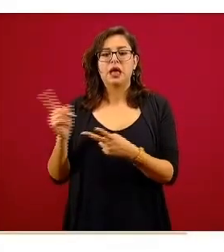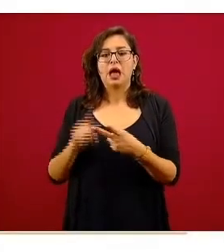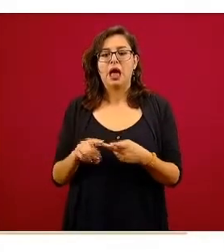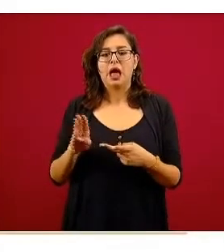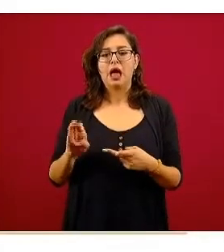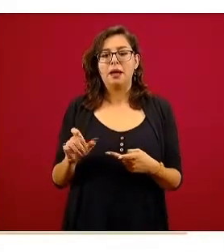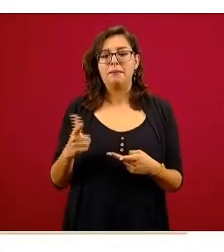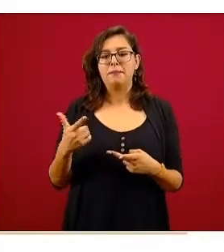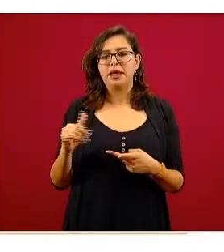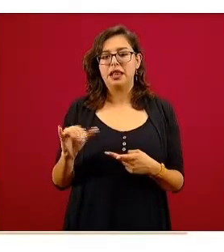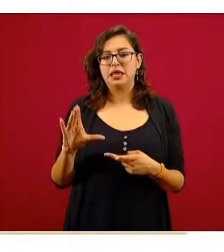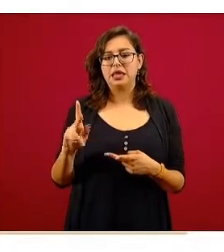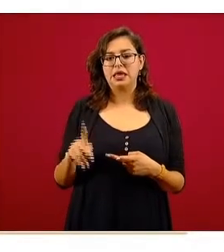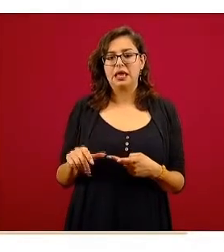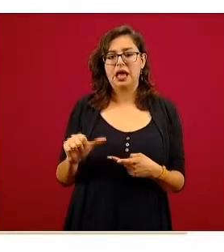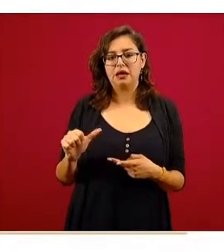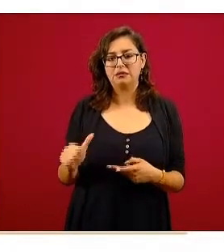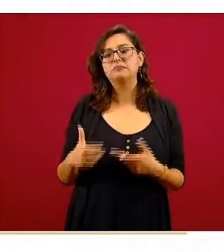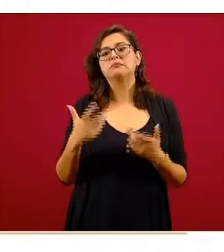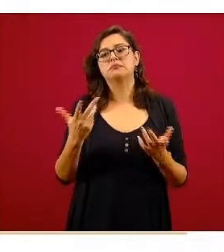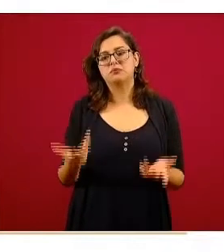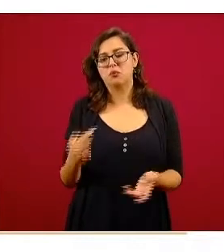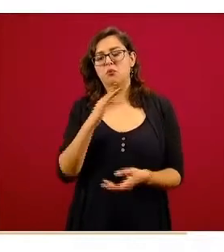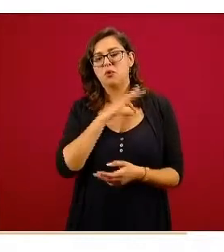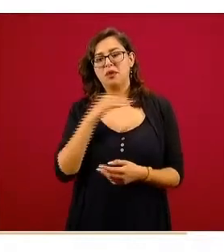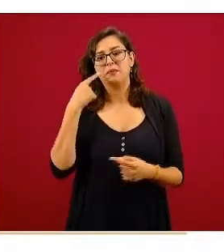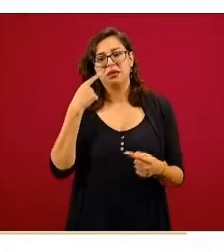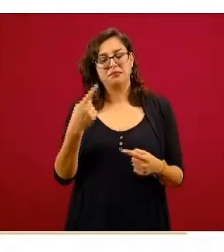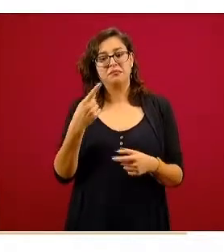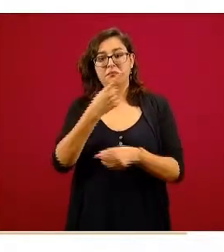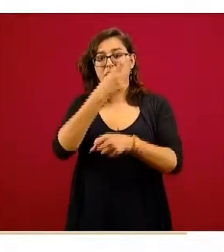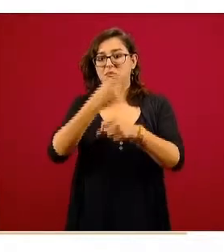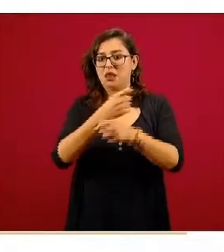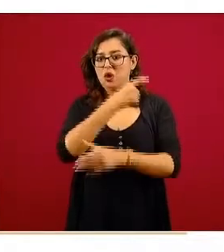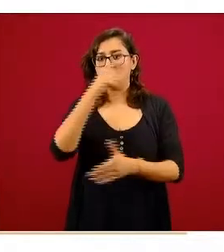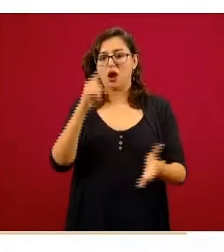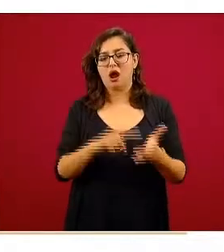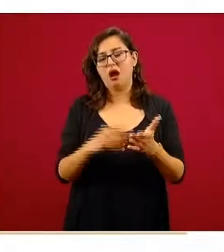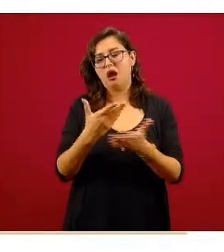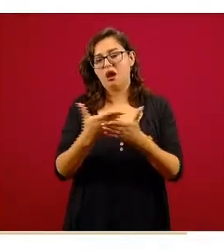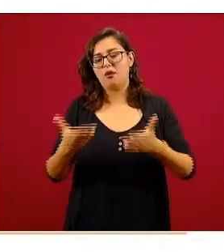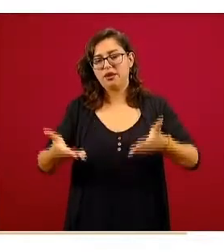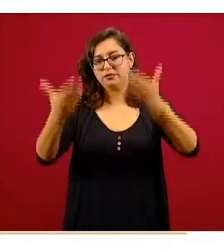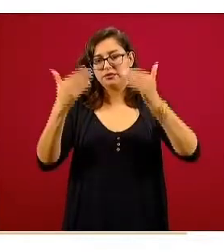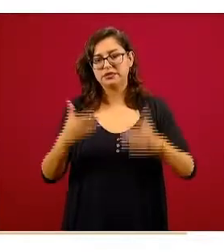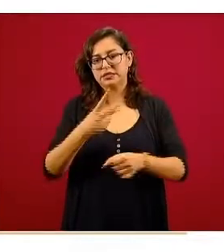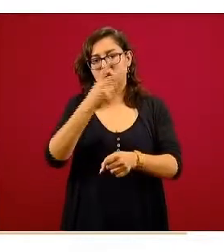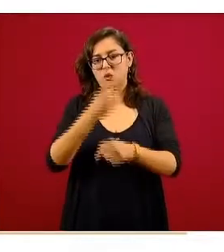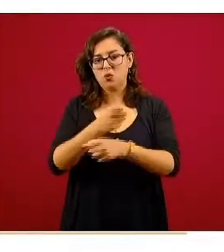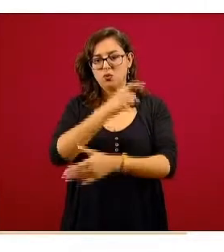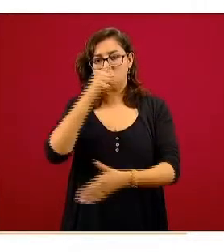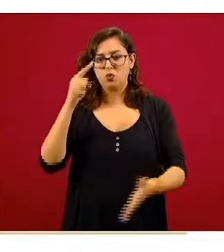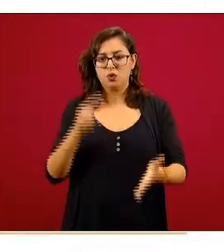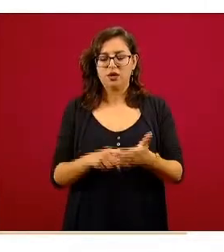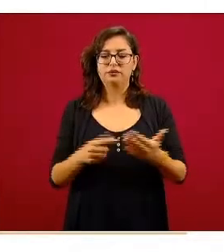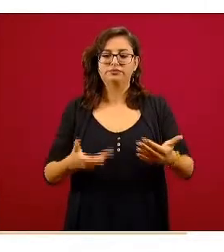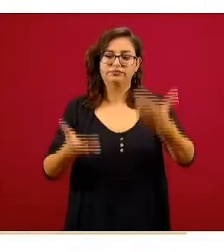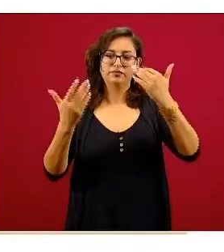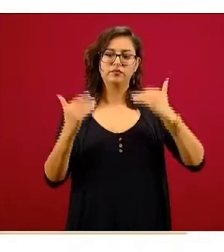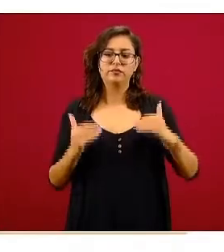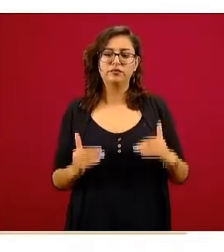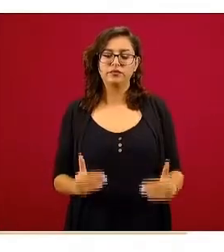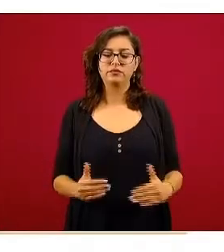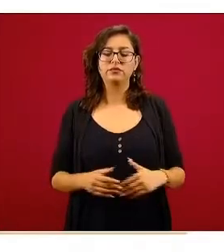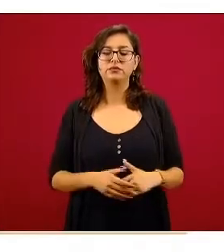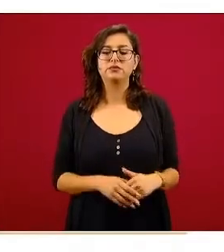mucho tiempo, y veamos la diferencia en las tasas, se había mantenido en los primeros lugares. Pasemos a la actualización del